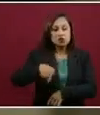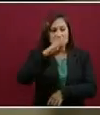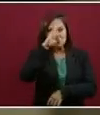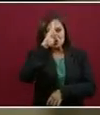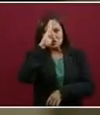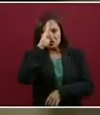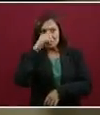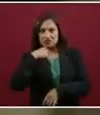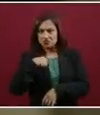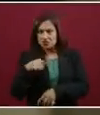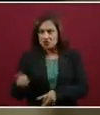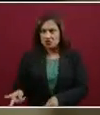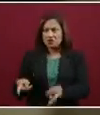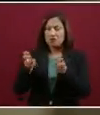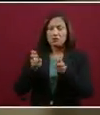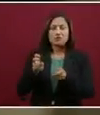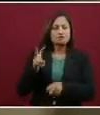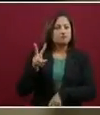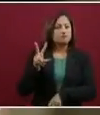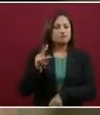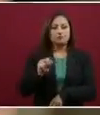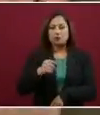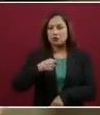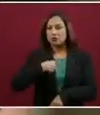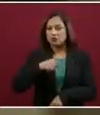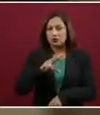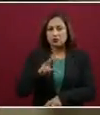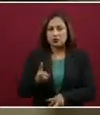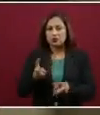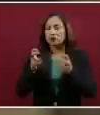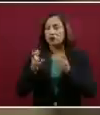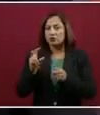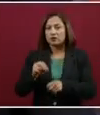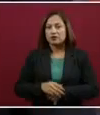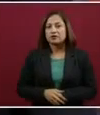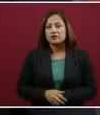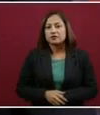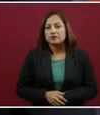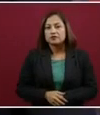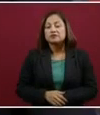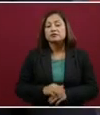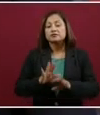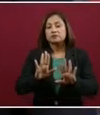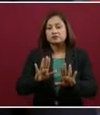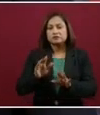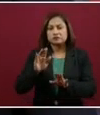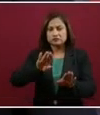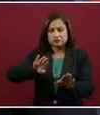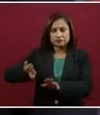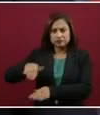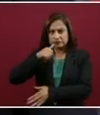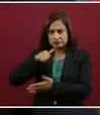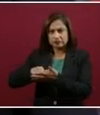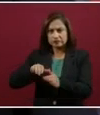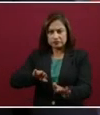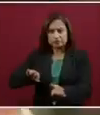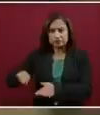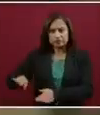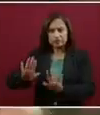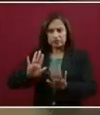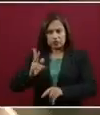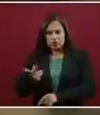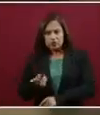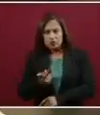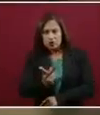enriquecí. Cierro la cita del expresidente. Más allá de las percepciones, señor presidente, ¿hay evidencia e información de que